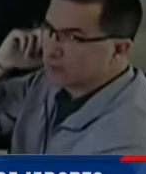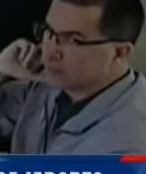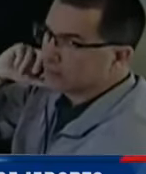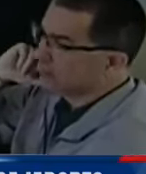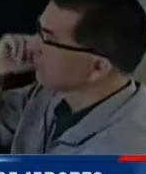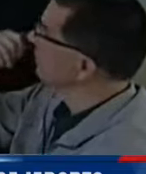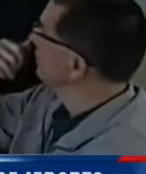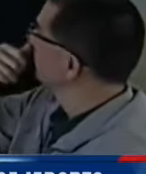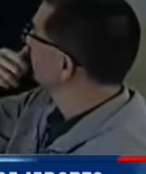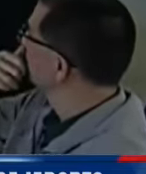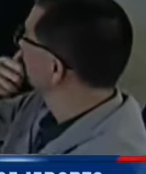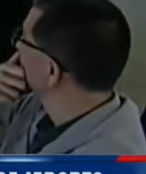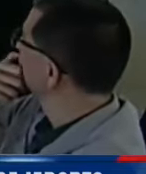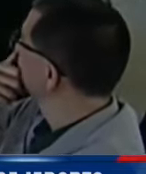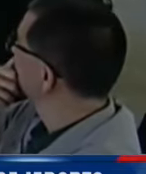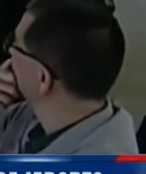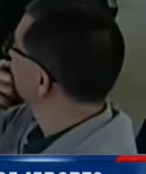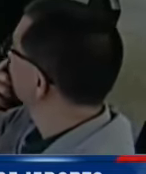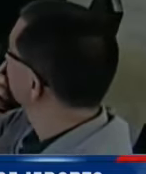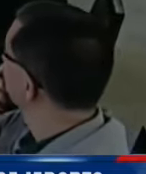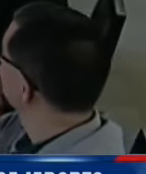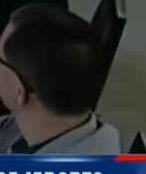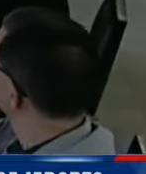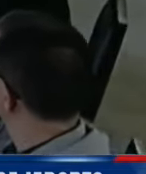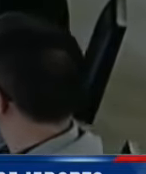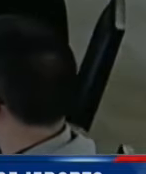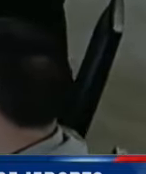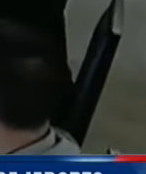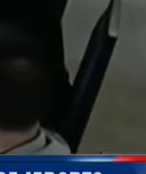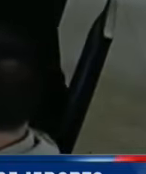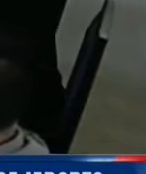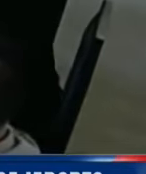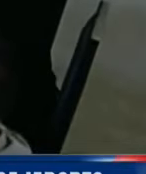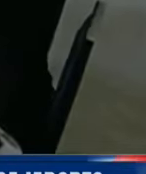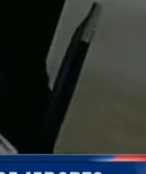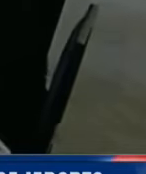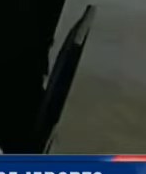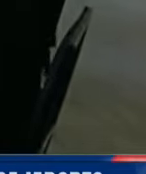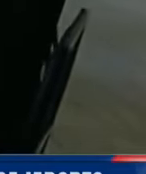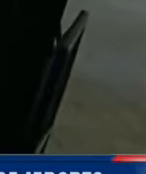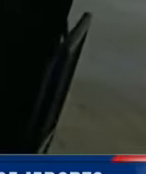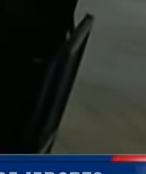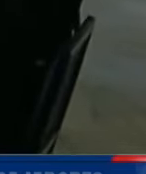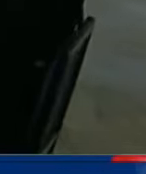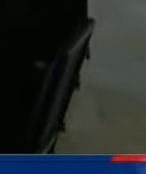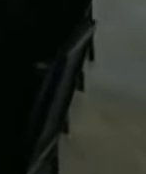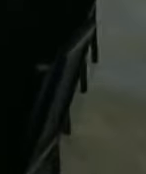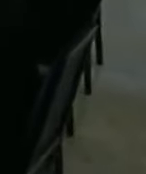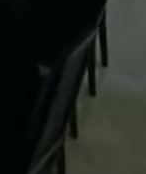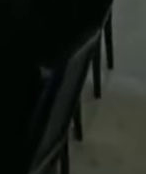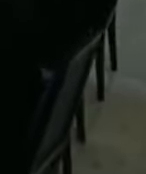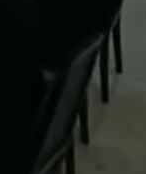información que se genera a esta hora desde el Salón Sol del Perú, el Palacio de Miraflores, y con ello vamos a despedir esta transmisión.